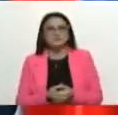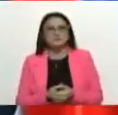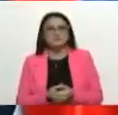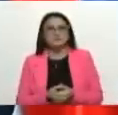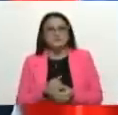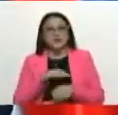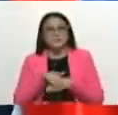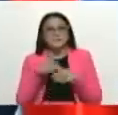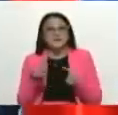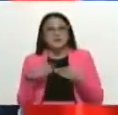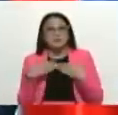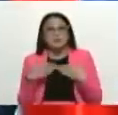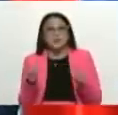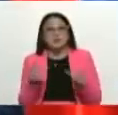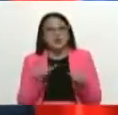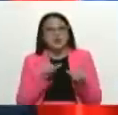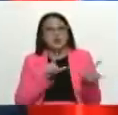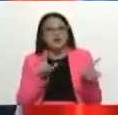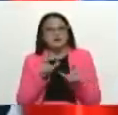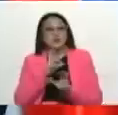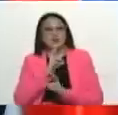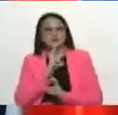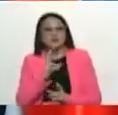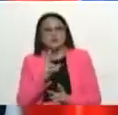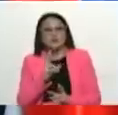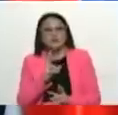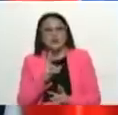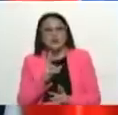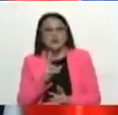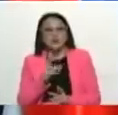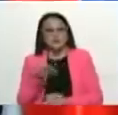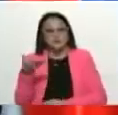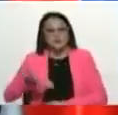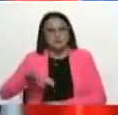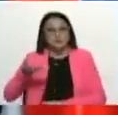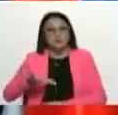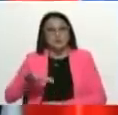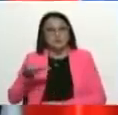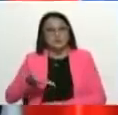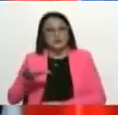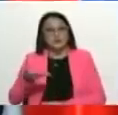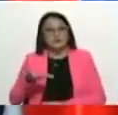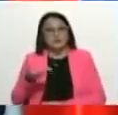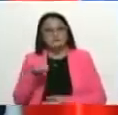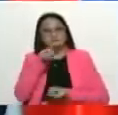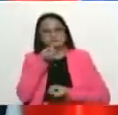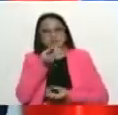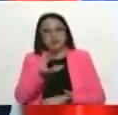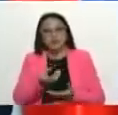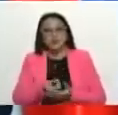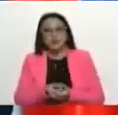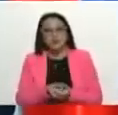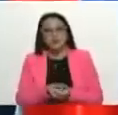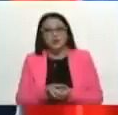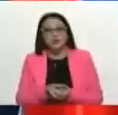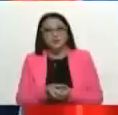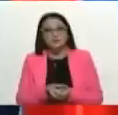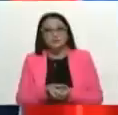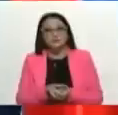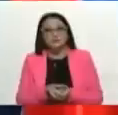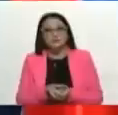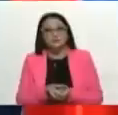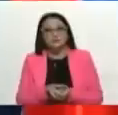el Ministerio Público ya tiene resultados importantes que revelan de forma